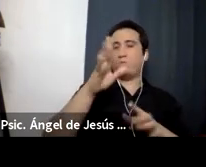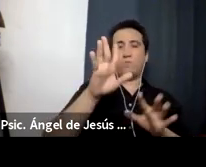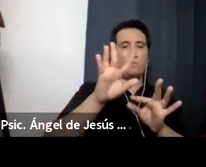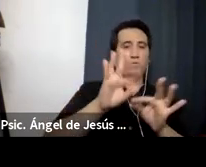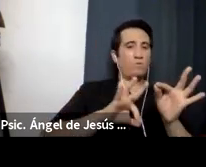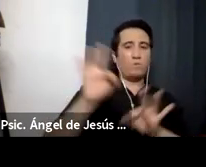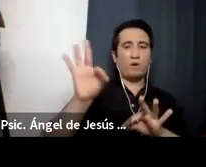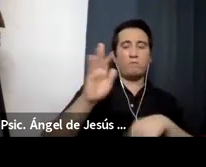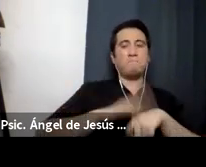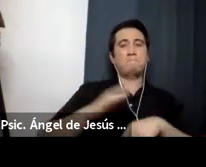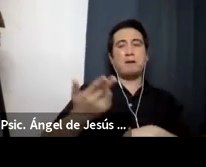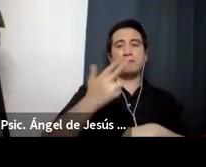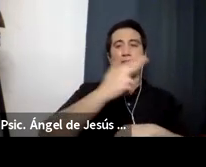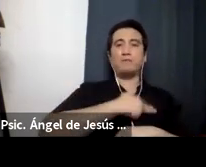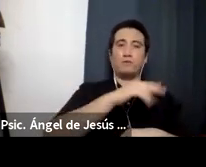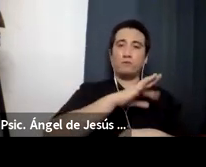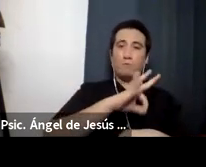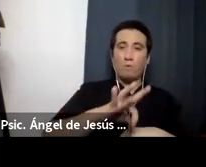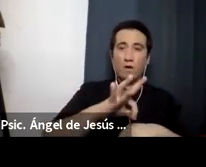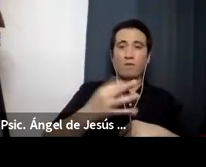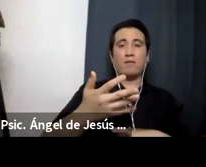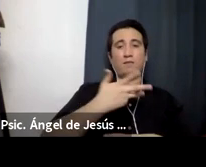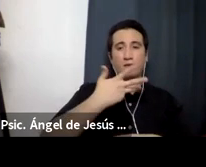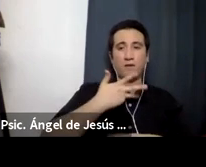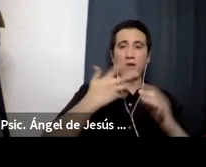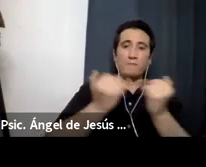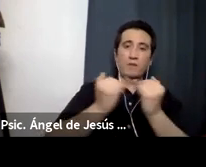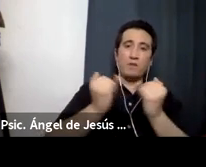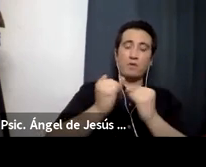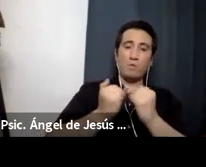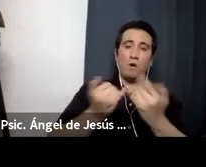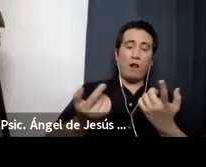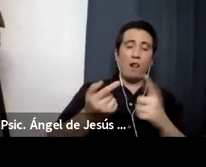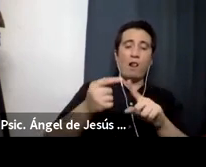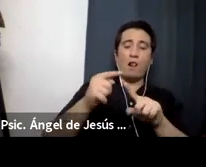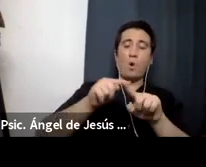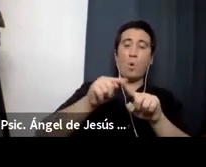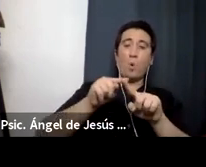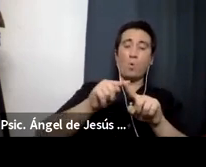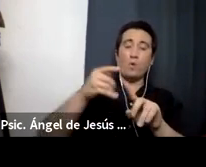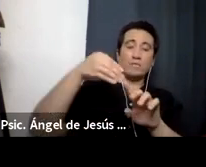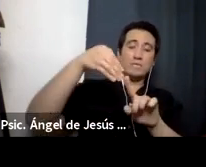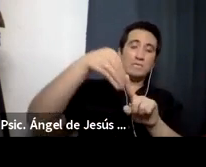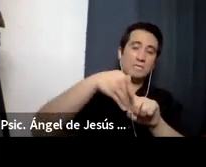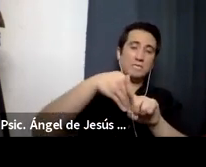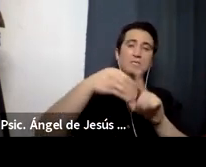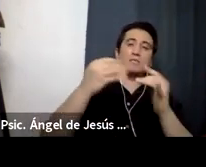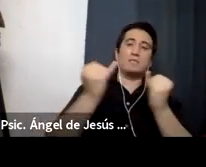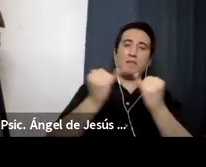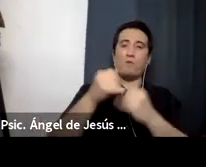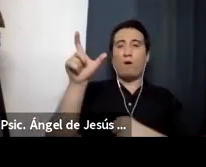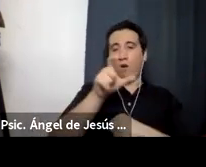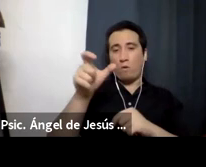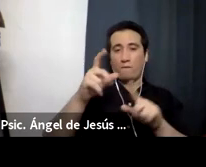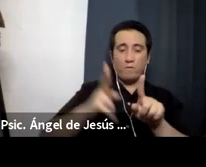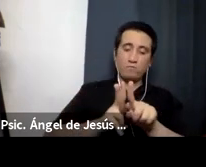más lesiones puede ocasionar, que puede ocasionar uñas enterradas o que puede ocasionar que cuando nos cortan,